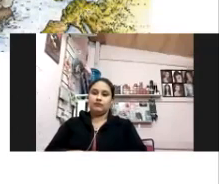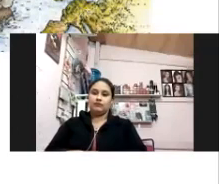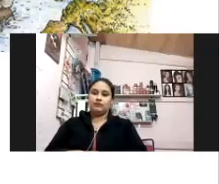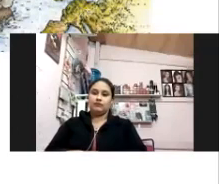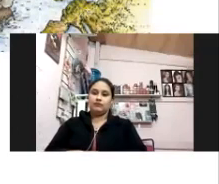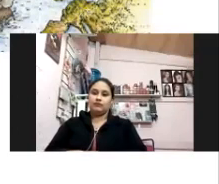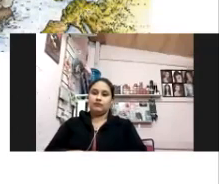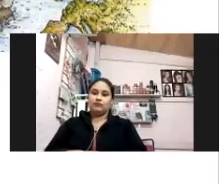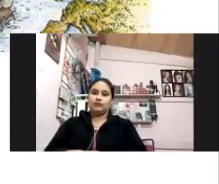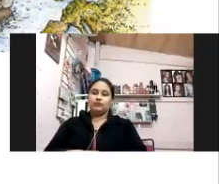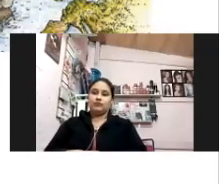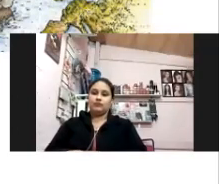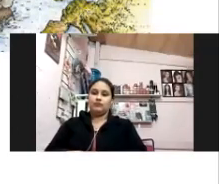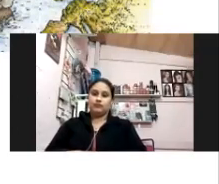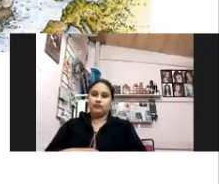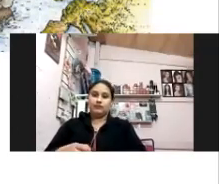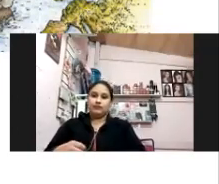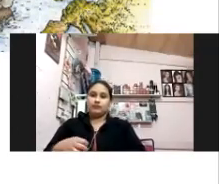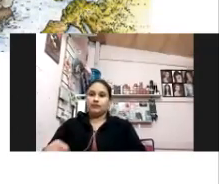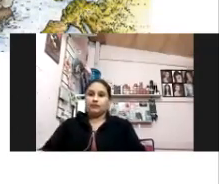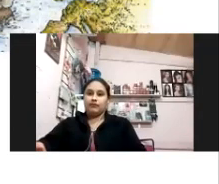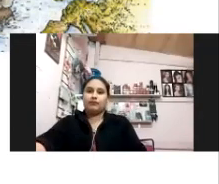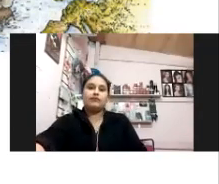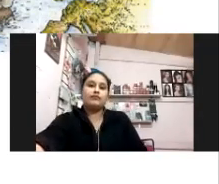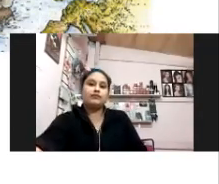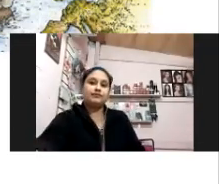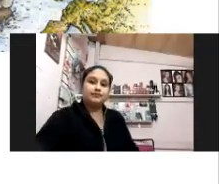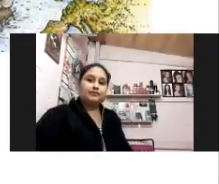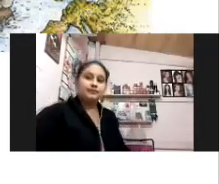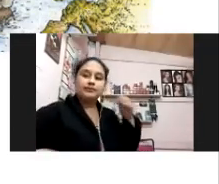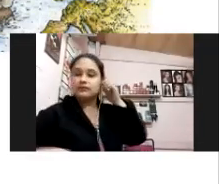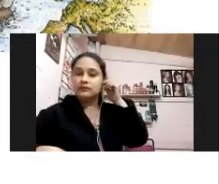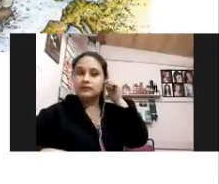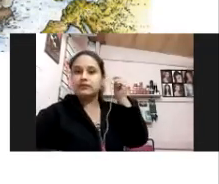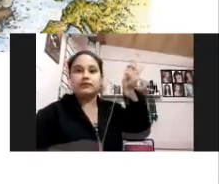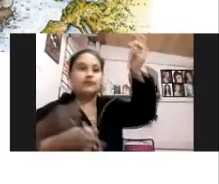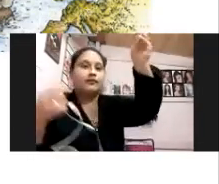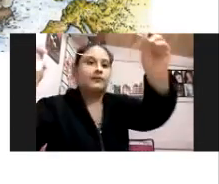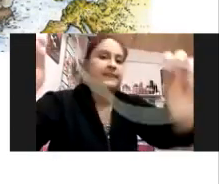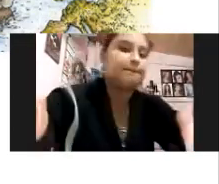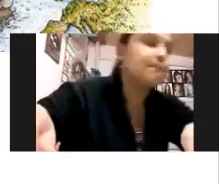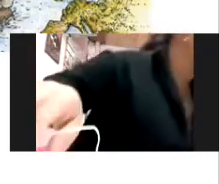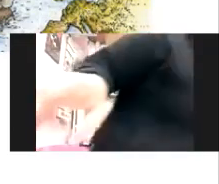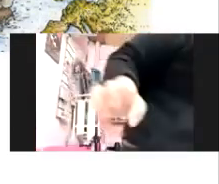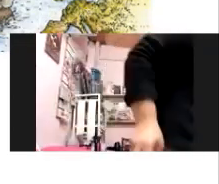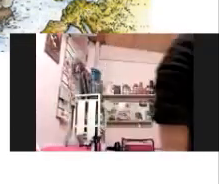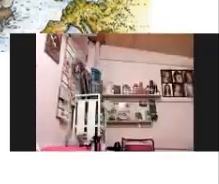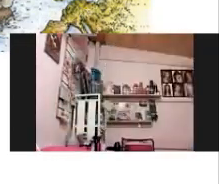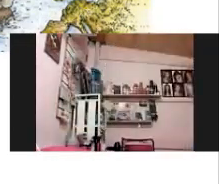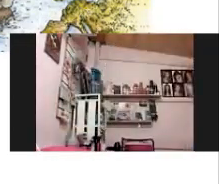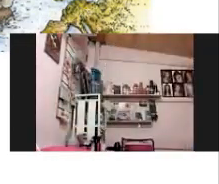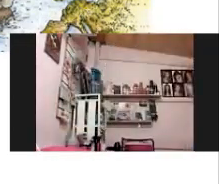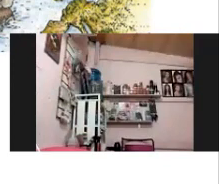esta capacitación va a ser conocer la epidemiología, conocer los trastornos afectivos más frecuentes relacionados con